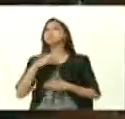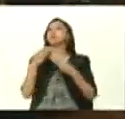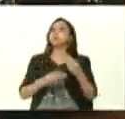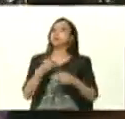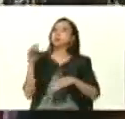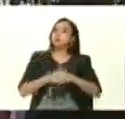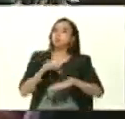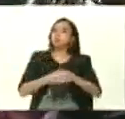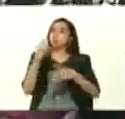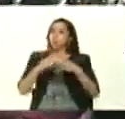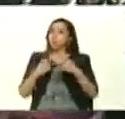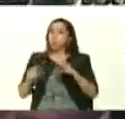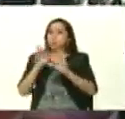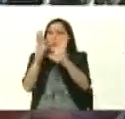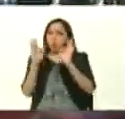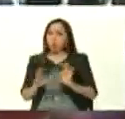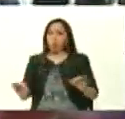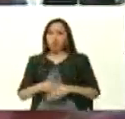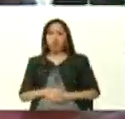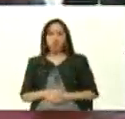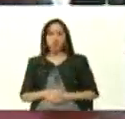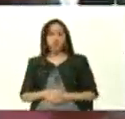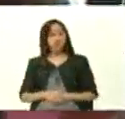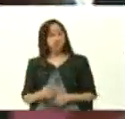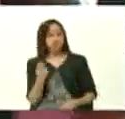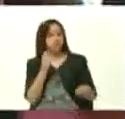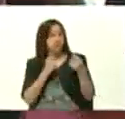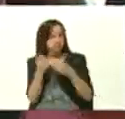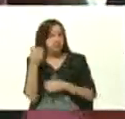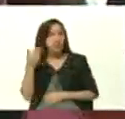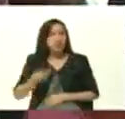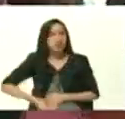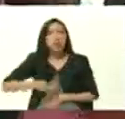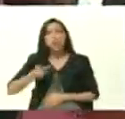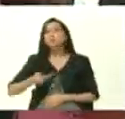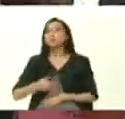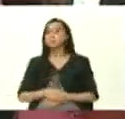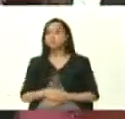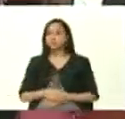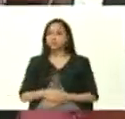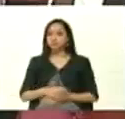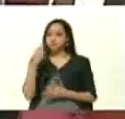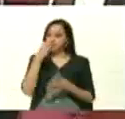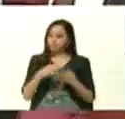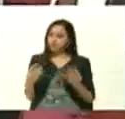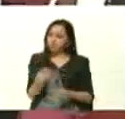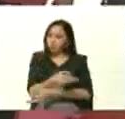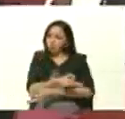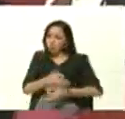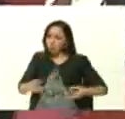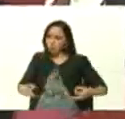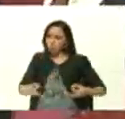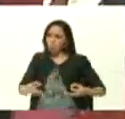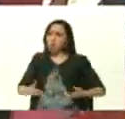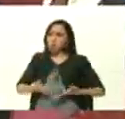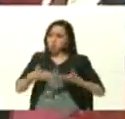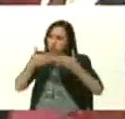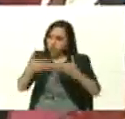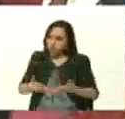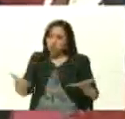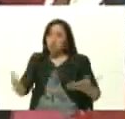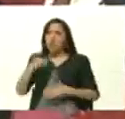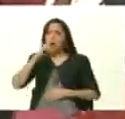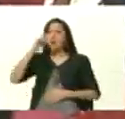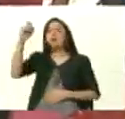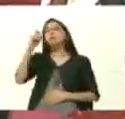y hoy ha sido una venta importante. Son productos de calidad, pero además subsidiados por el